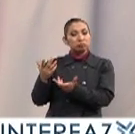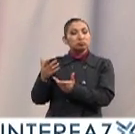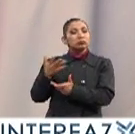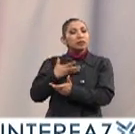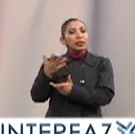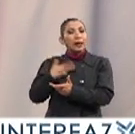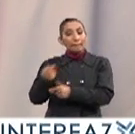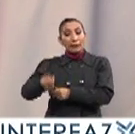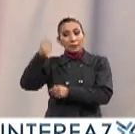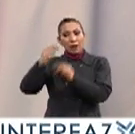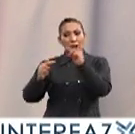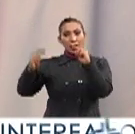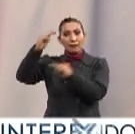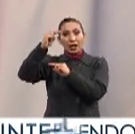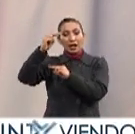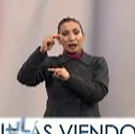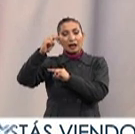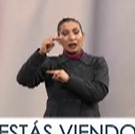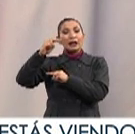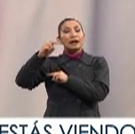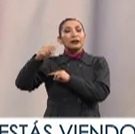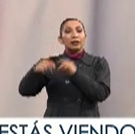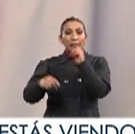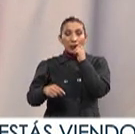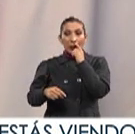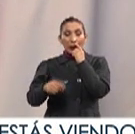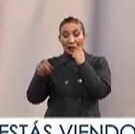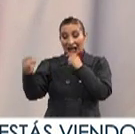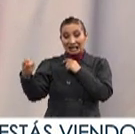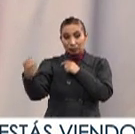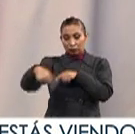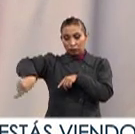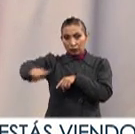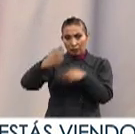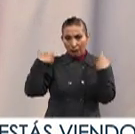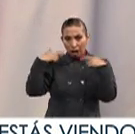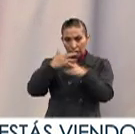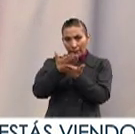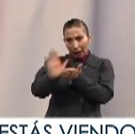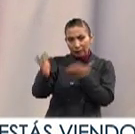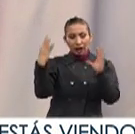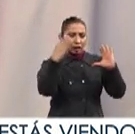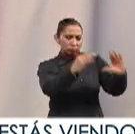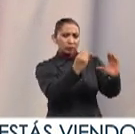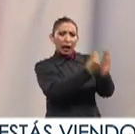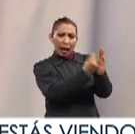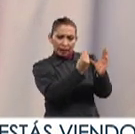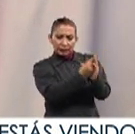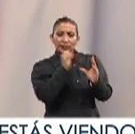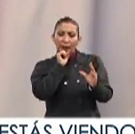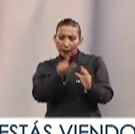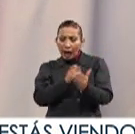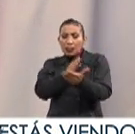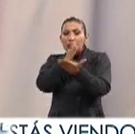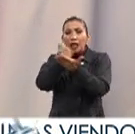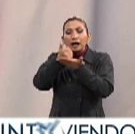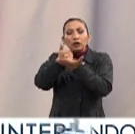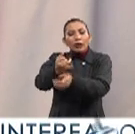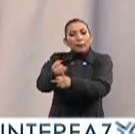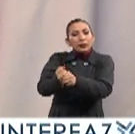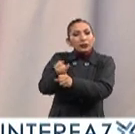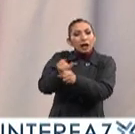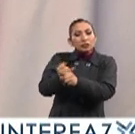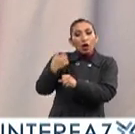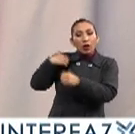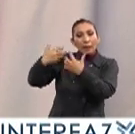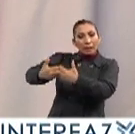al primer nivel de SNIP. Y estos maestros, aparte de la docencia, pues se involucran en la investigación